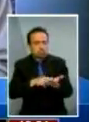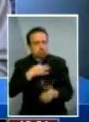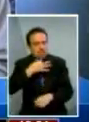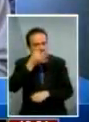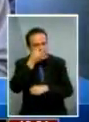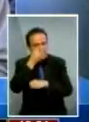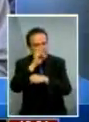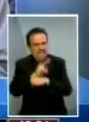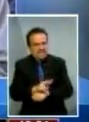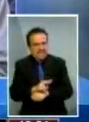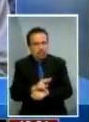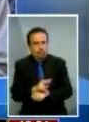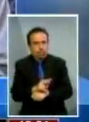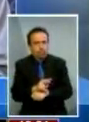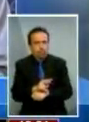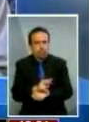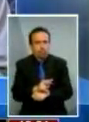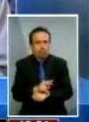testigo